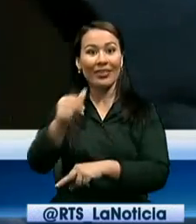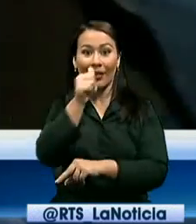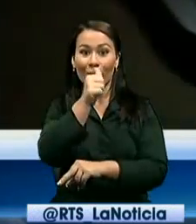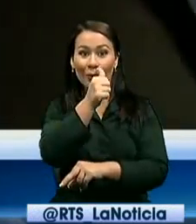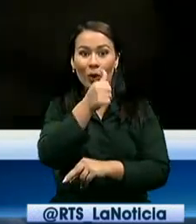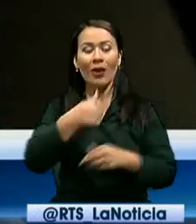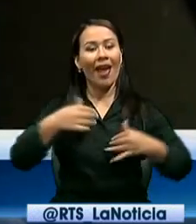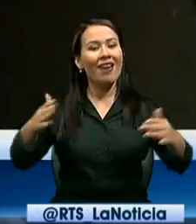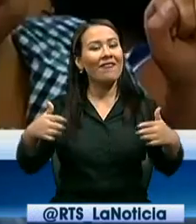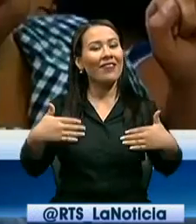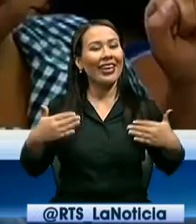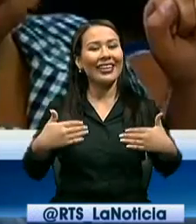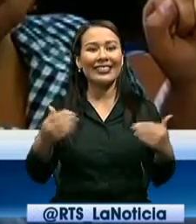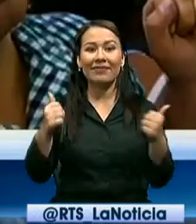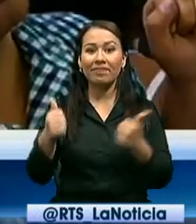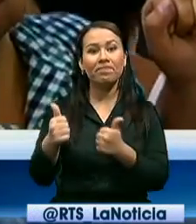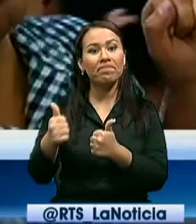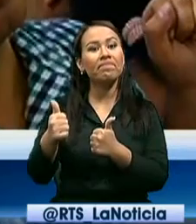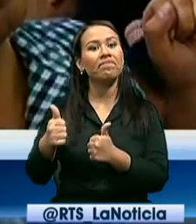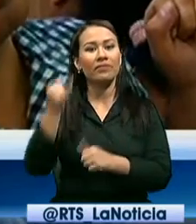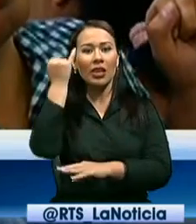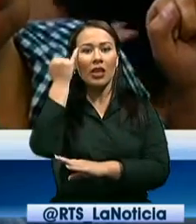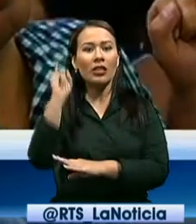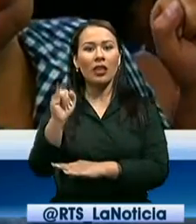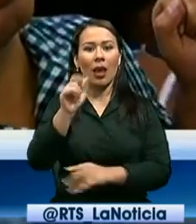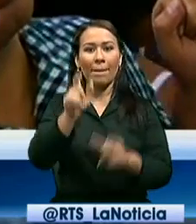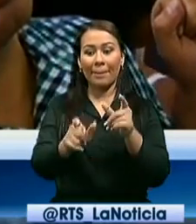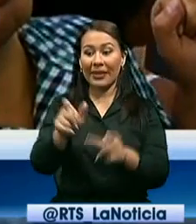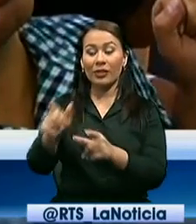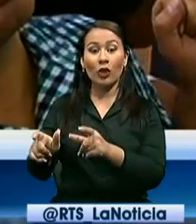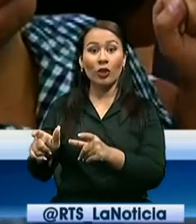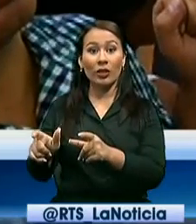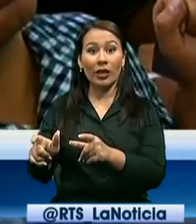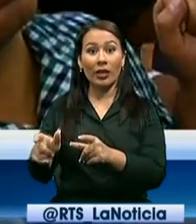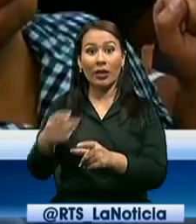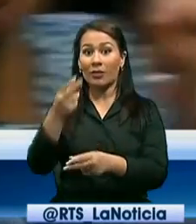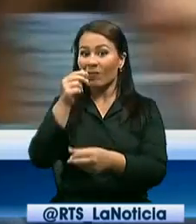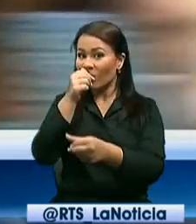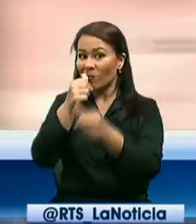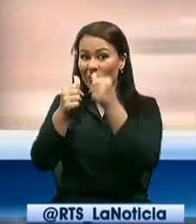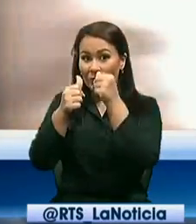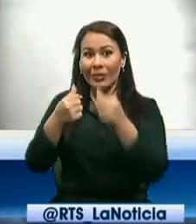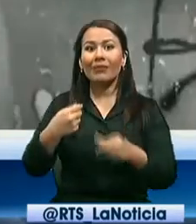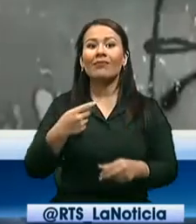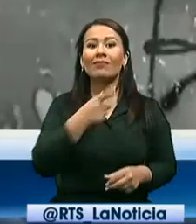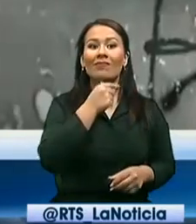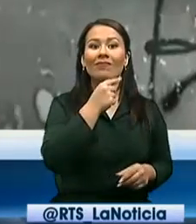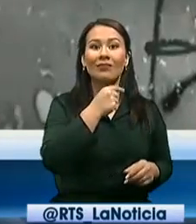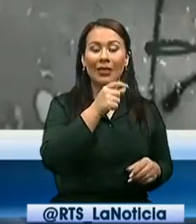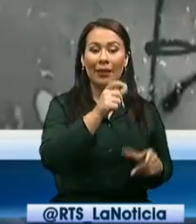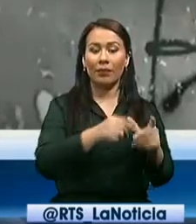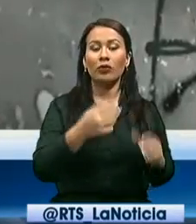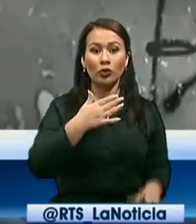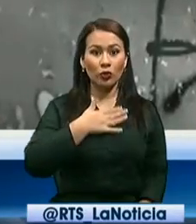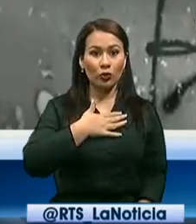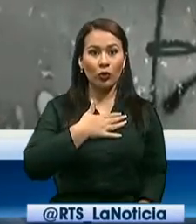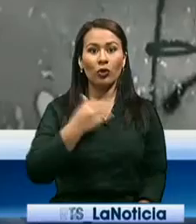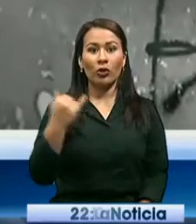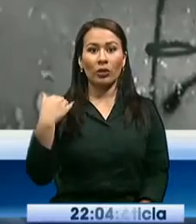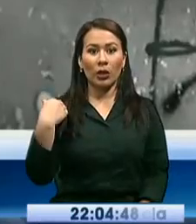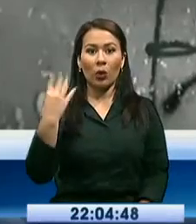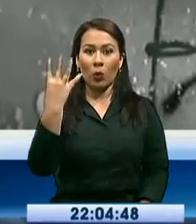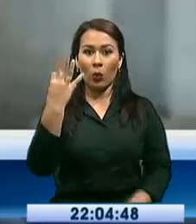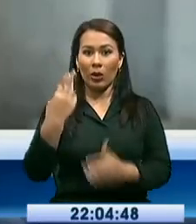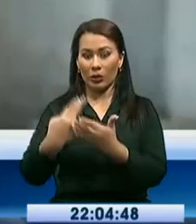en dónde guardan estos individuos la droga y han procedido a sacar esa droga. Cuenta que es padre de 4 menores y lo que